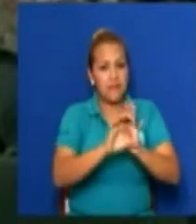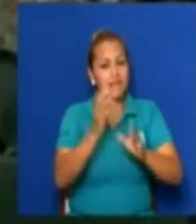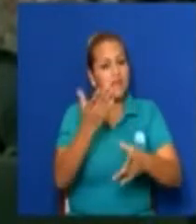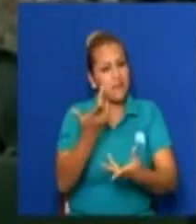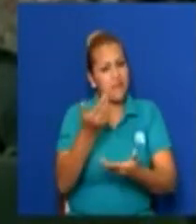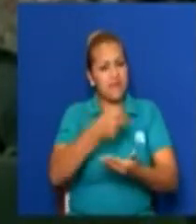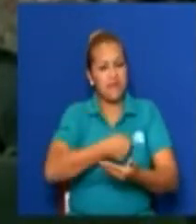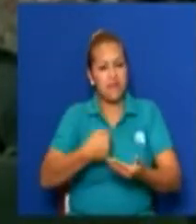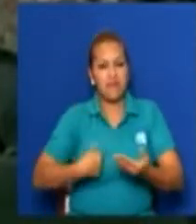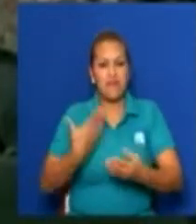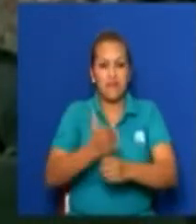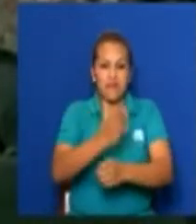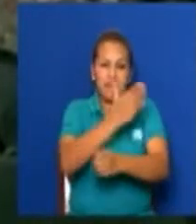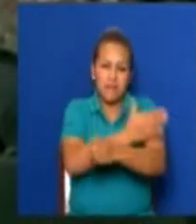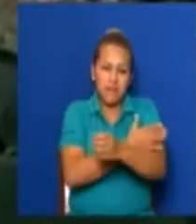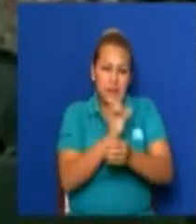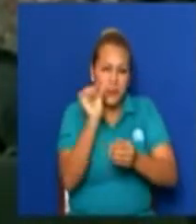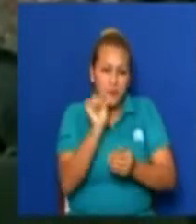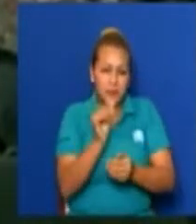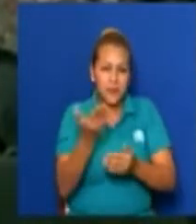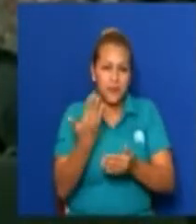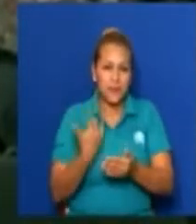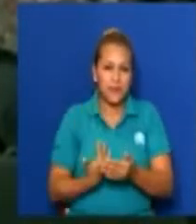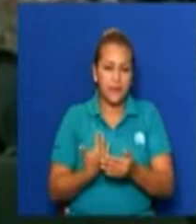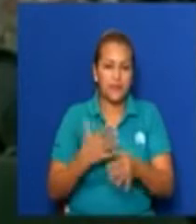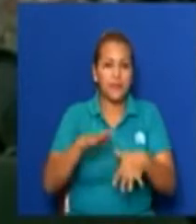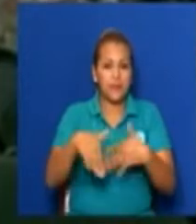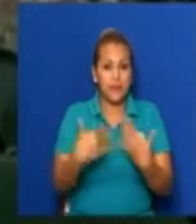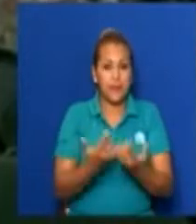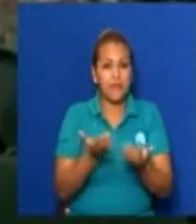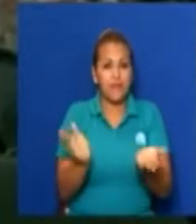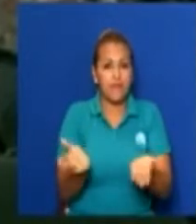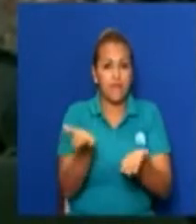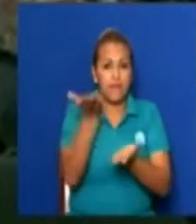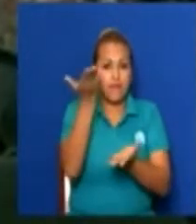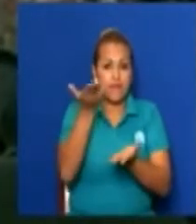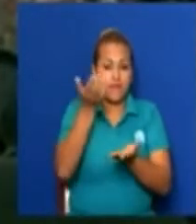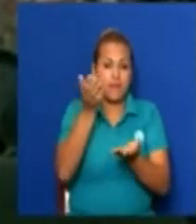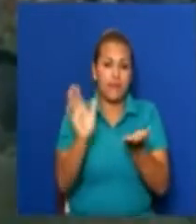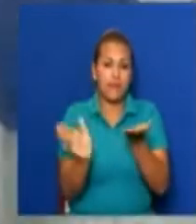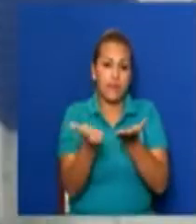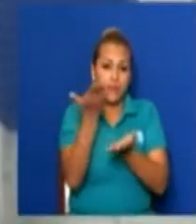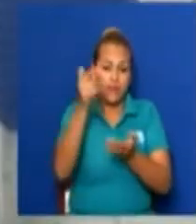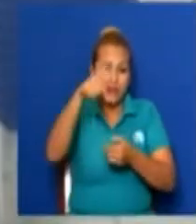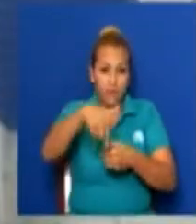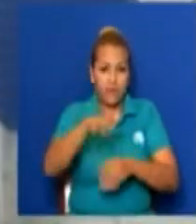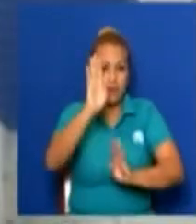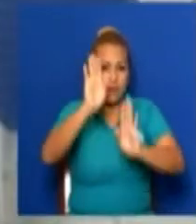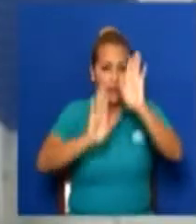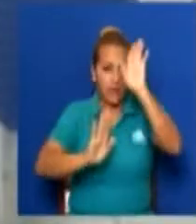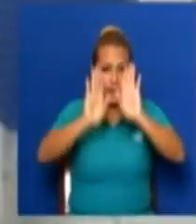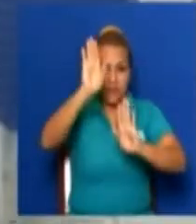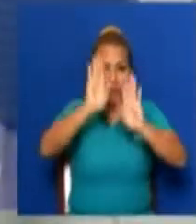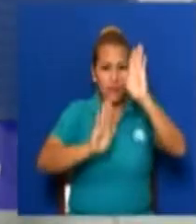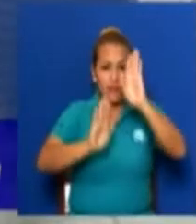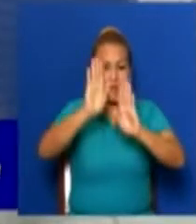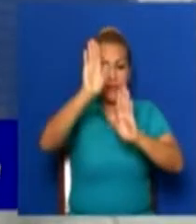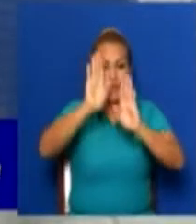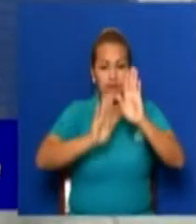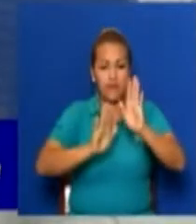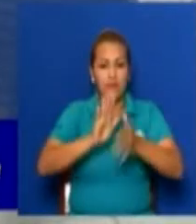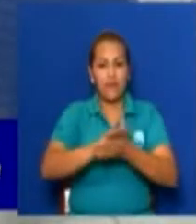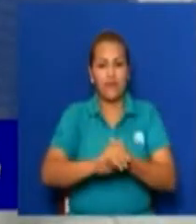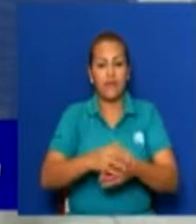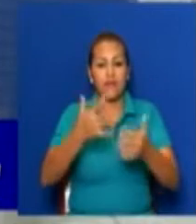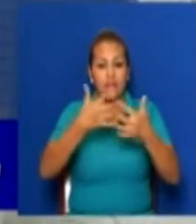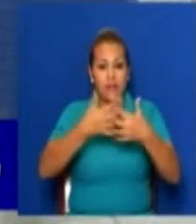poco, se elevó a nivel constitucional la participación de la